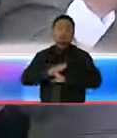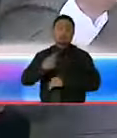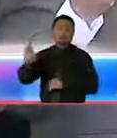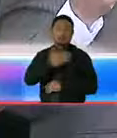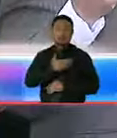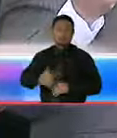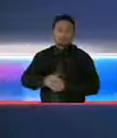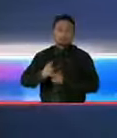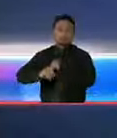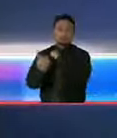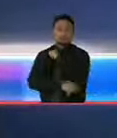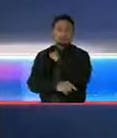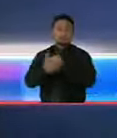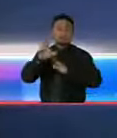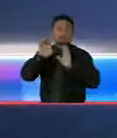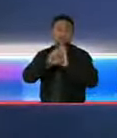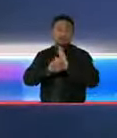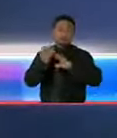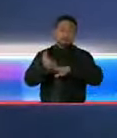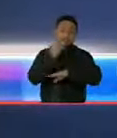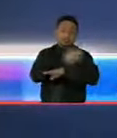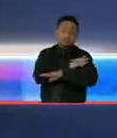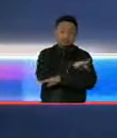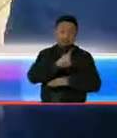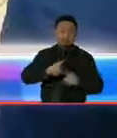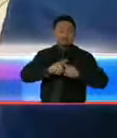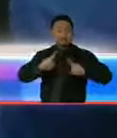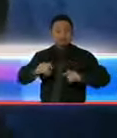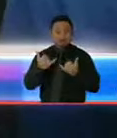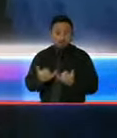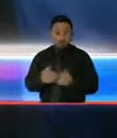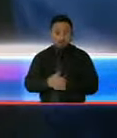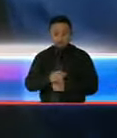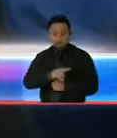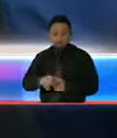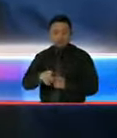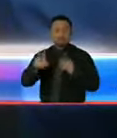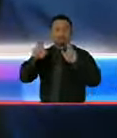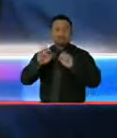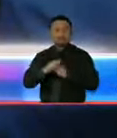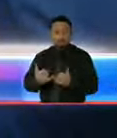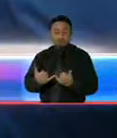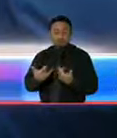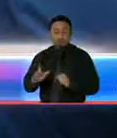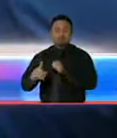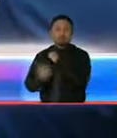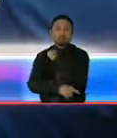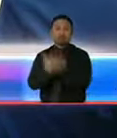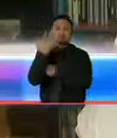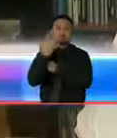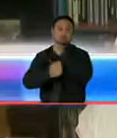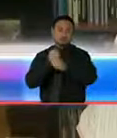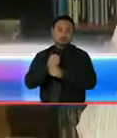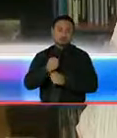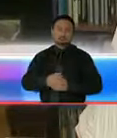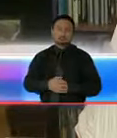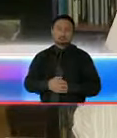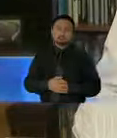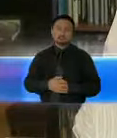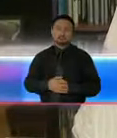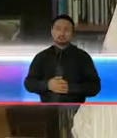fue sentenciado con el Código Penal anterior y no el actual, que en esta clase de delitos establece una pena de 5 años. En realidad